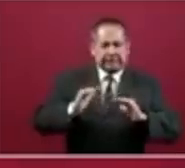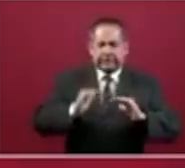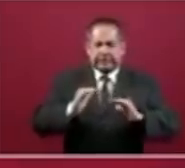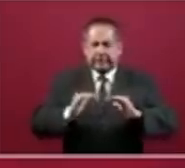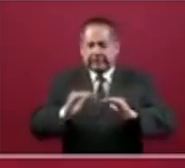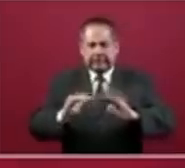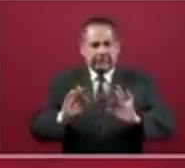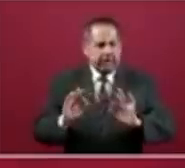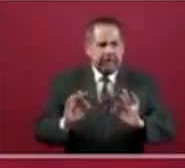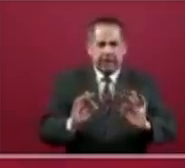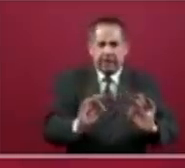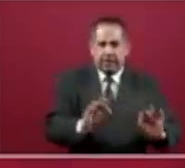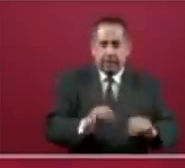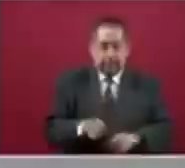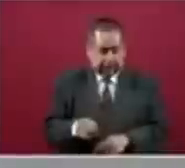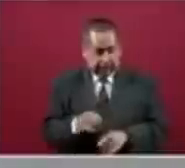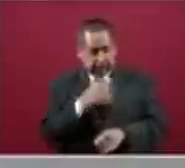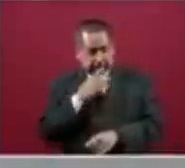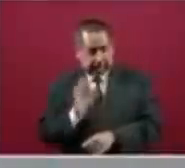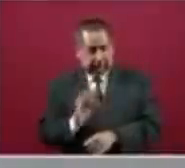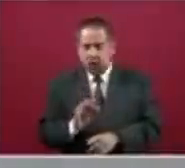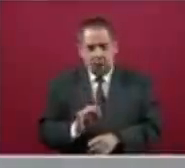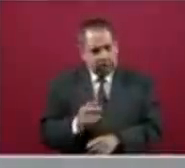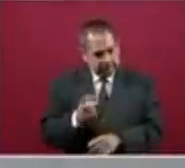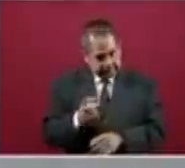Tampoco es poca cosa.